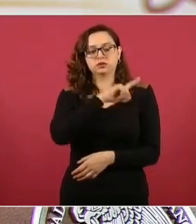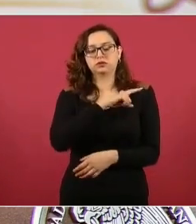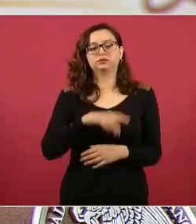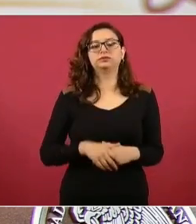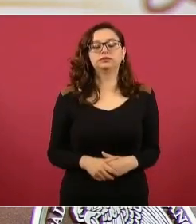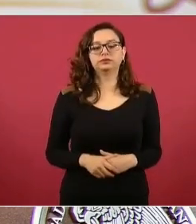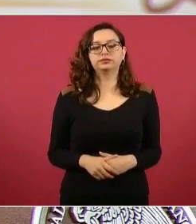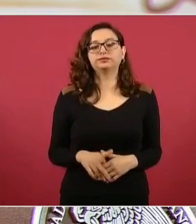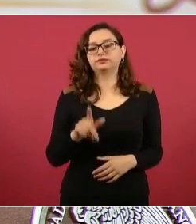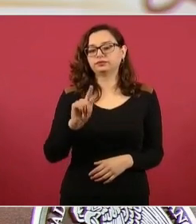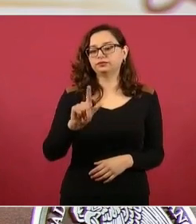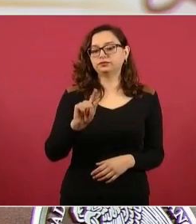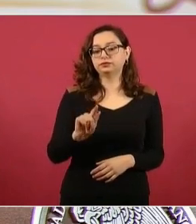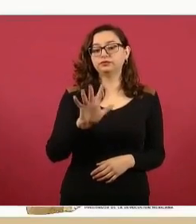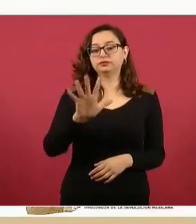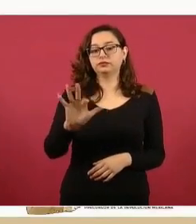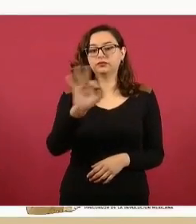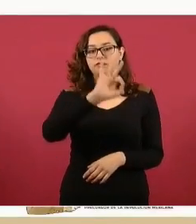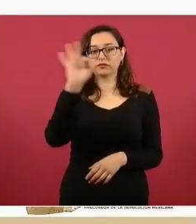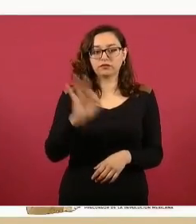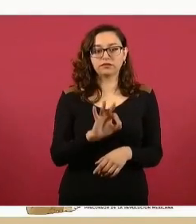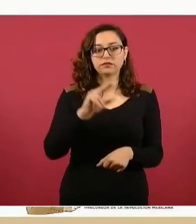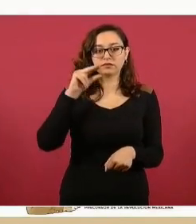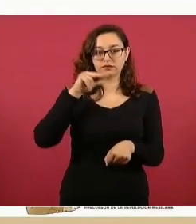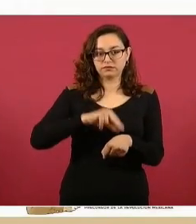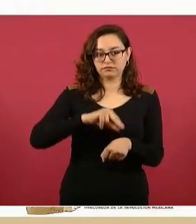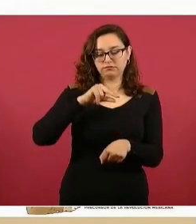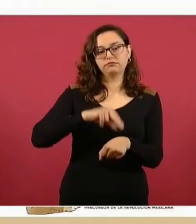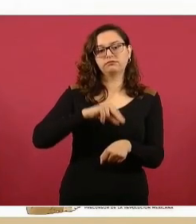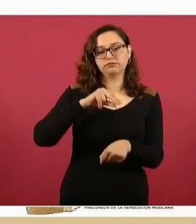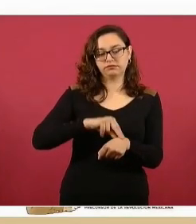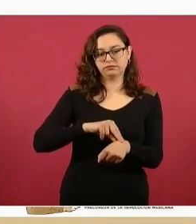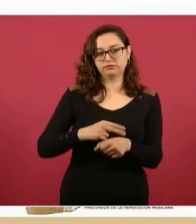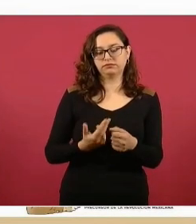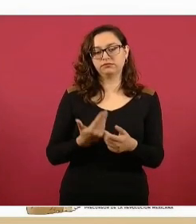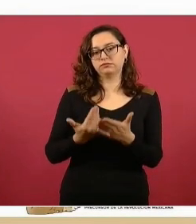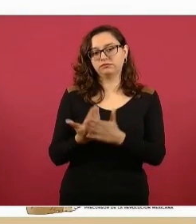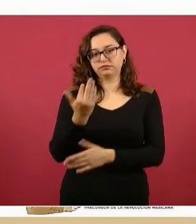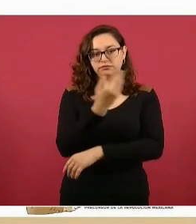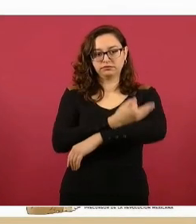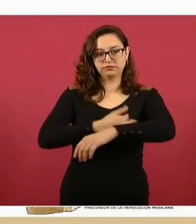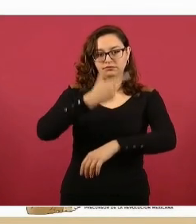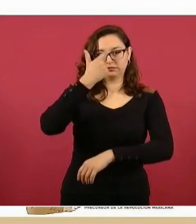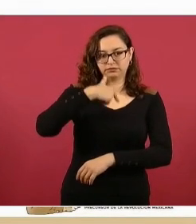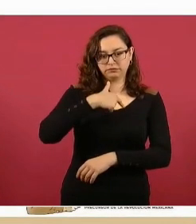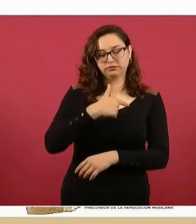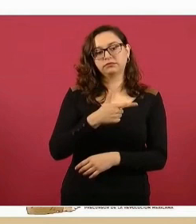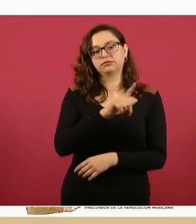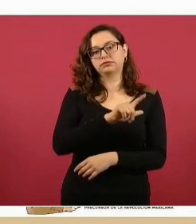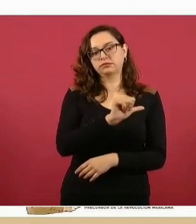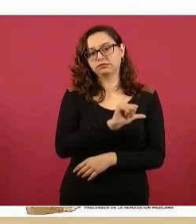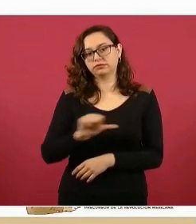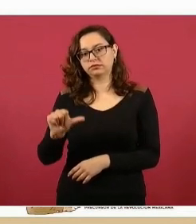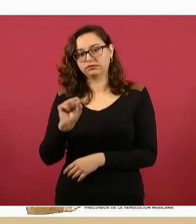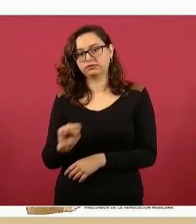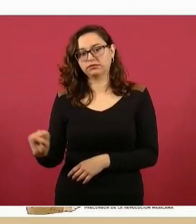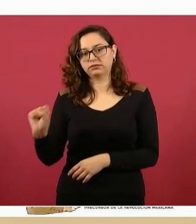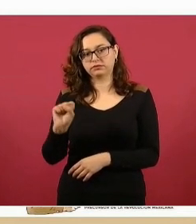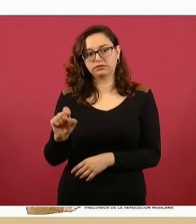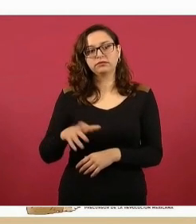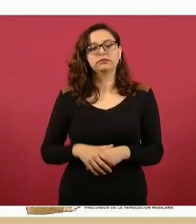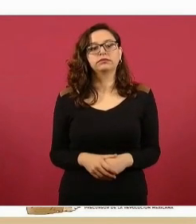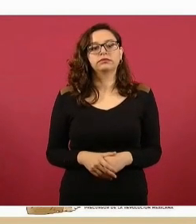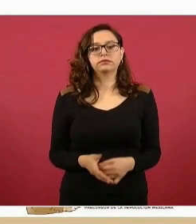cobertura en médicos especialistas en todos los en todos los turnos y en el proceso de basificación ya han iniciado este